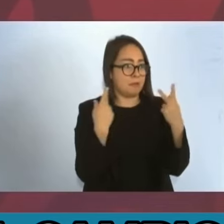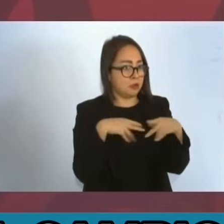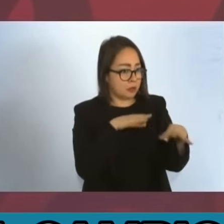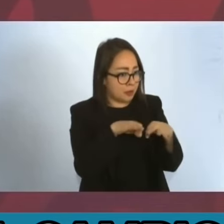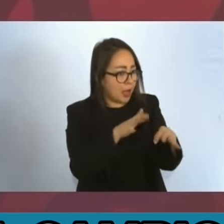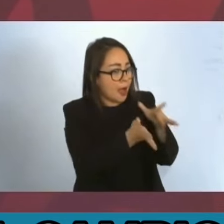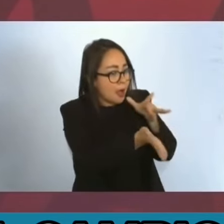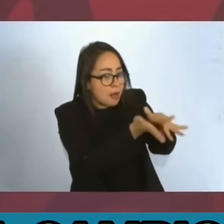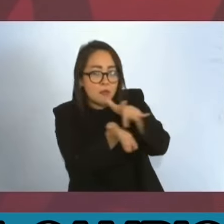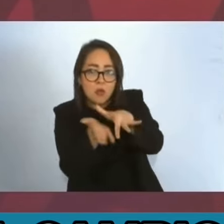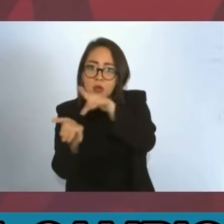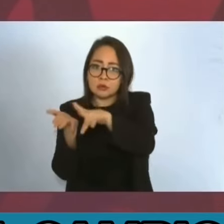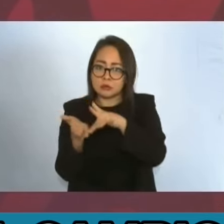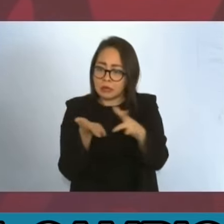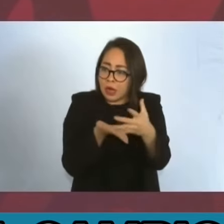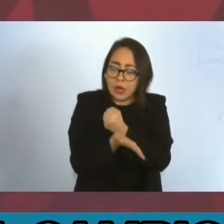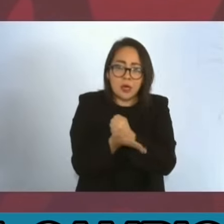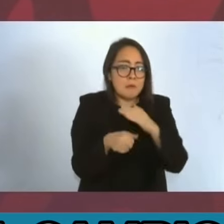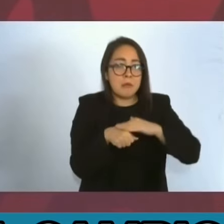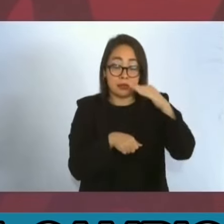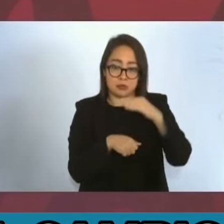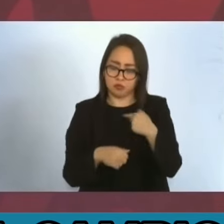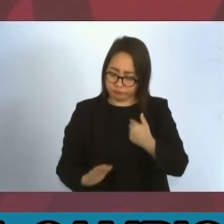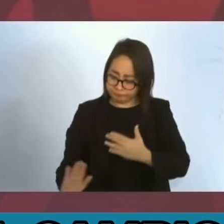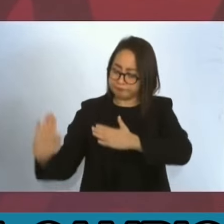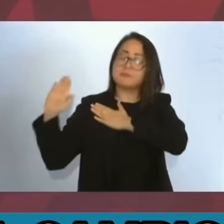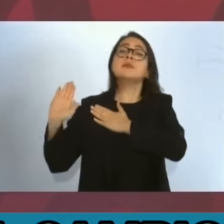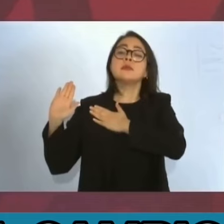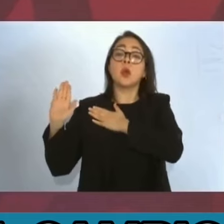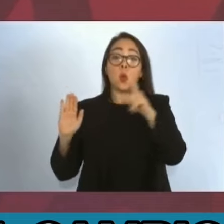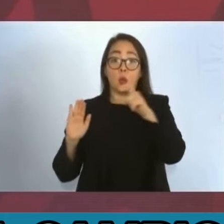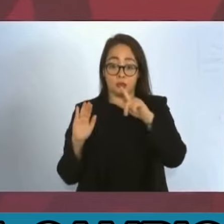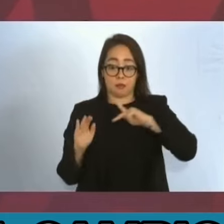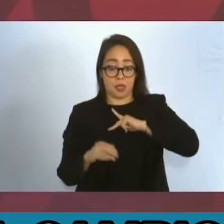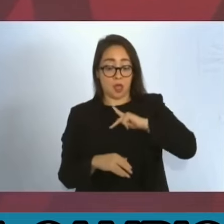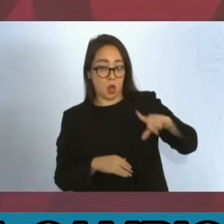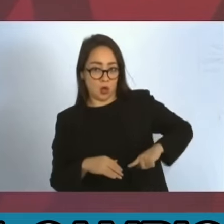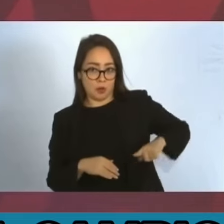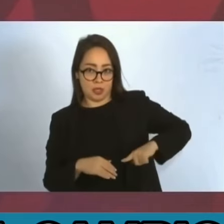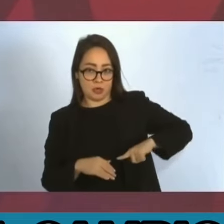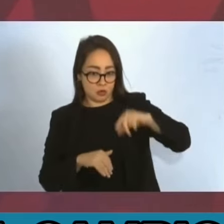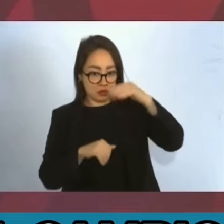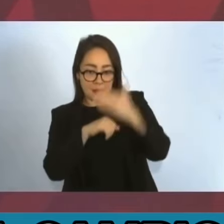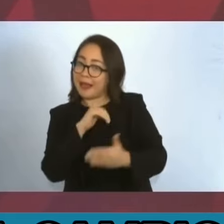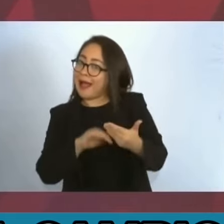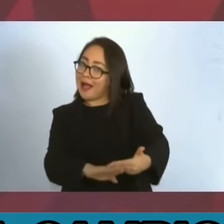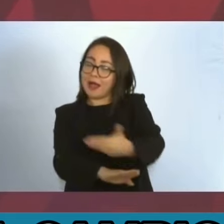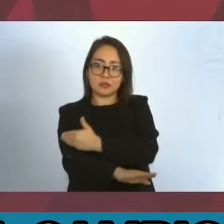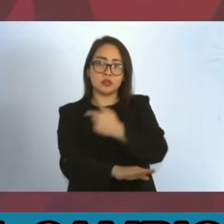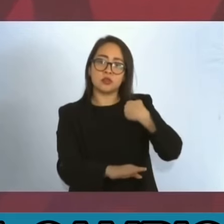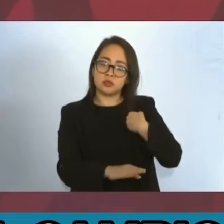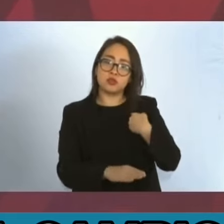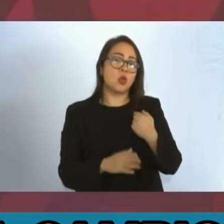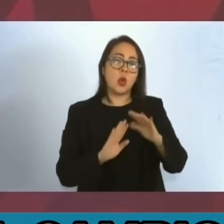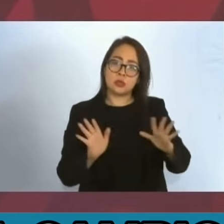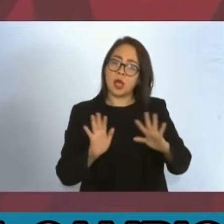compromiso de que antes de que yo termine mi mandato voy a enviar una iniciativa de